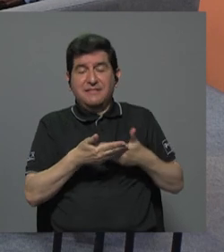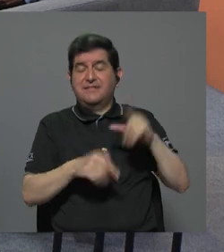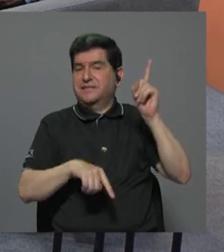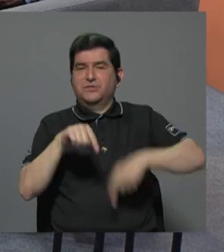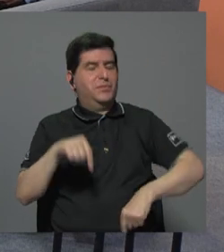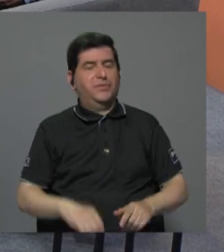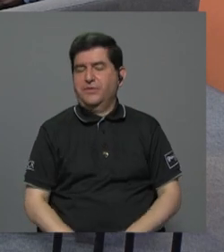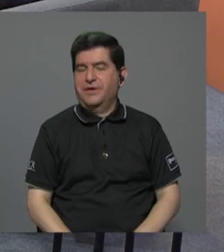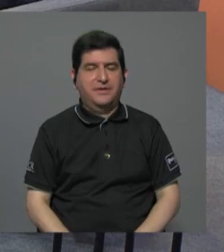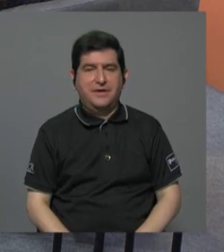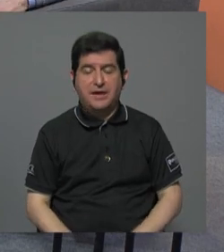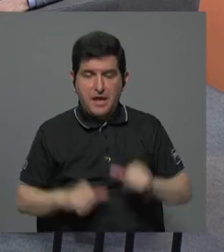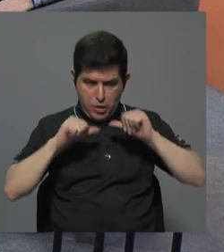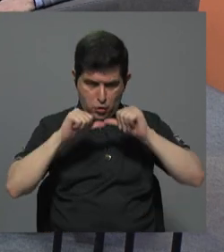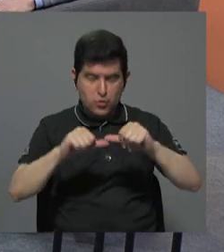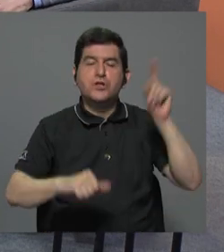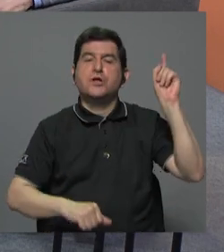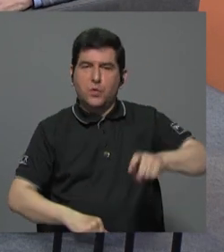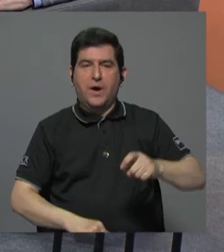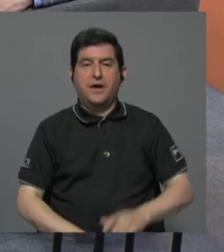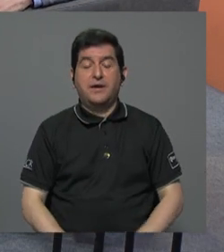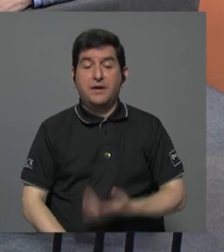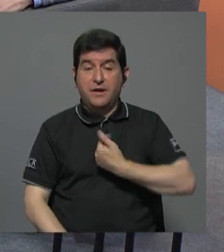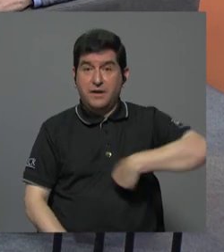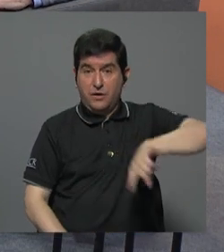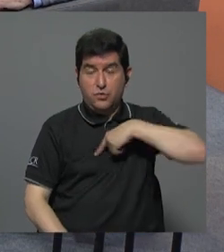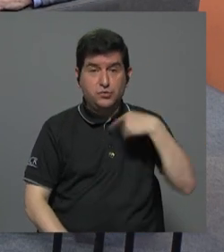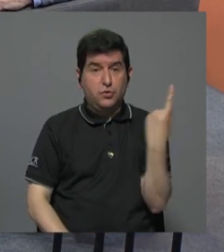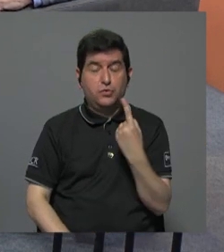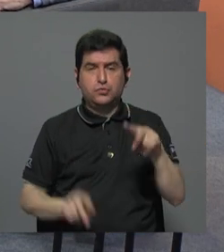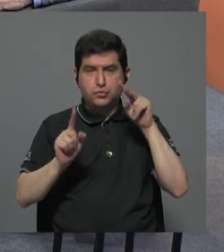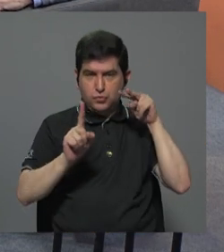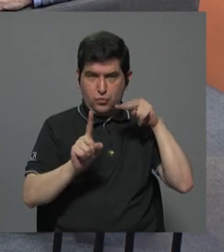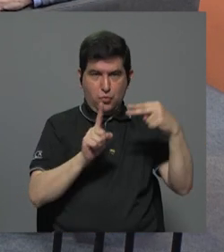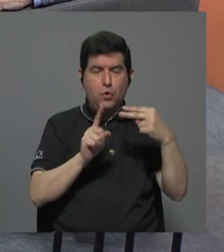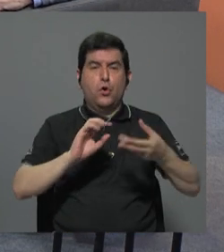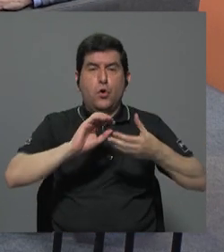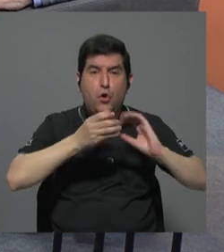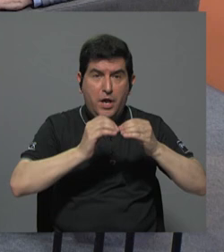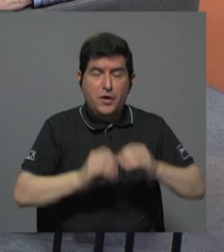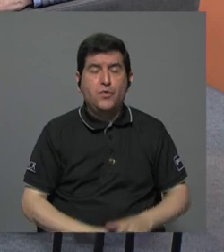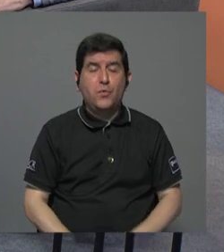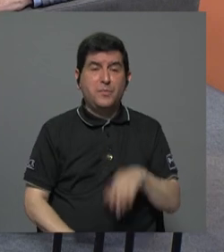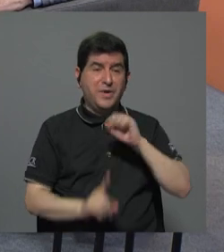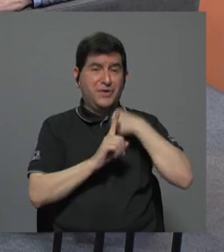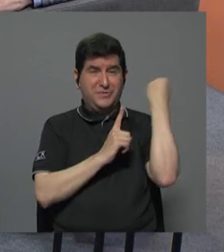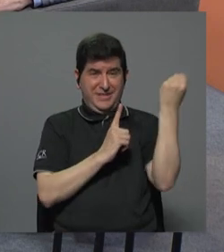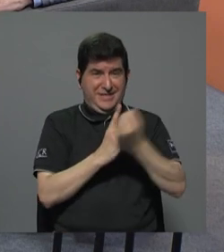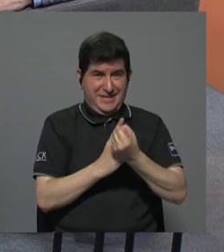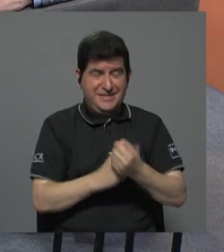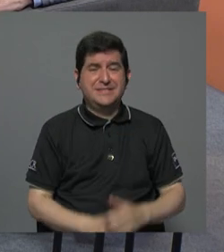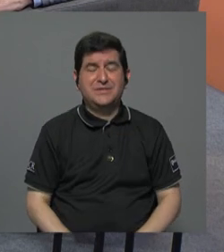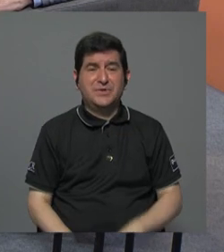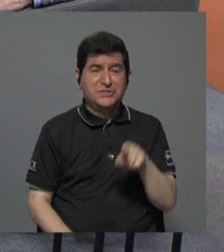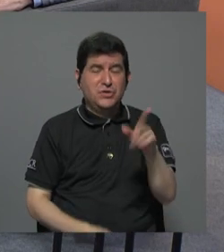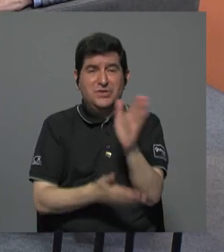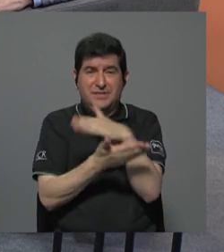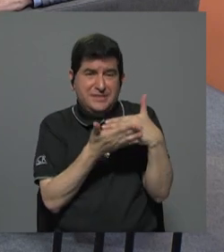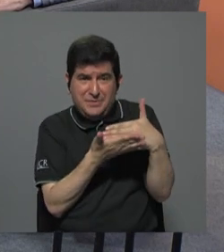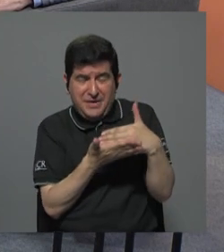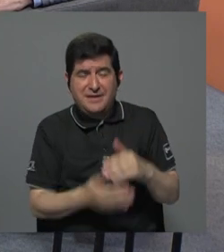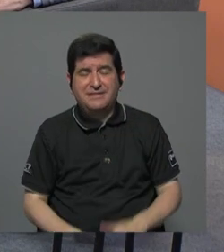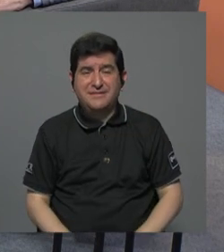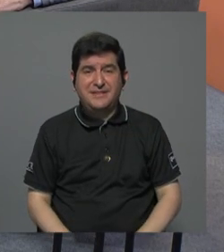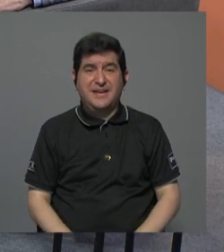sino que tenemos que seguir para adelante si nosotros solamente seguimos enfocándonos en el numerador de esa ecuación de esa de esa fracción laura